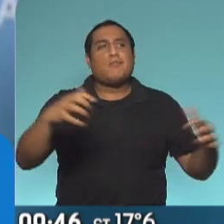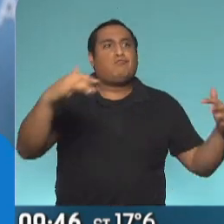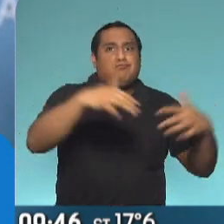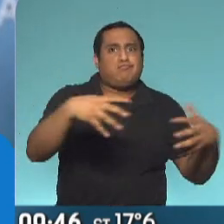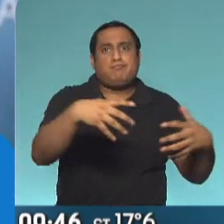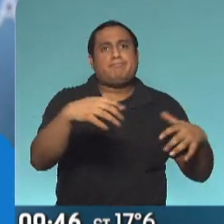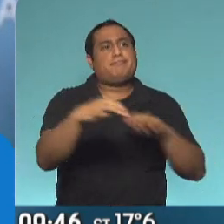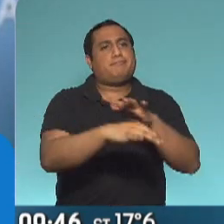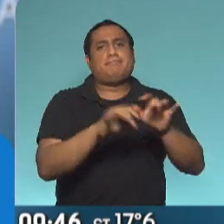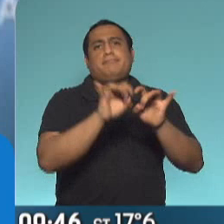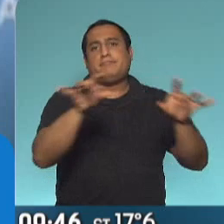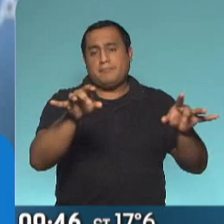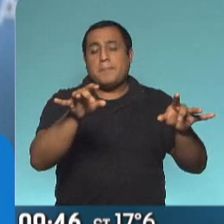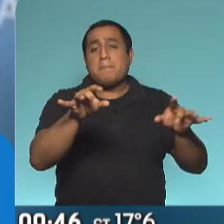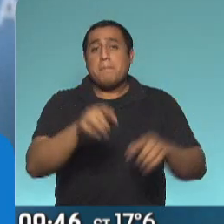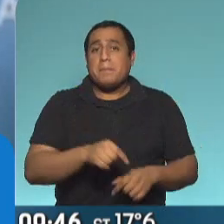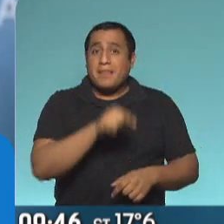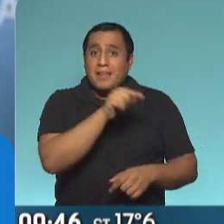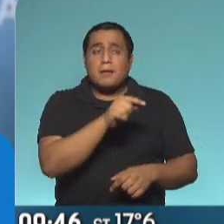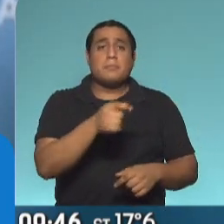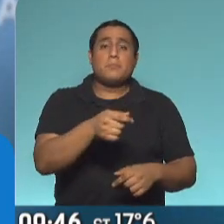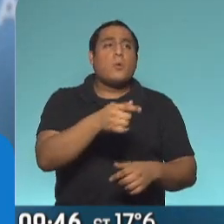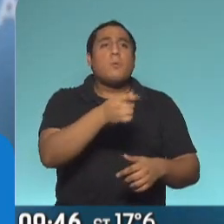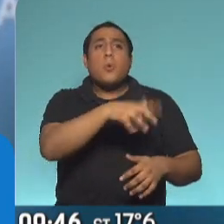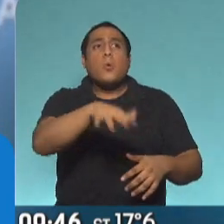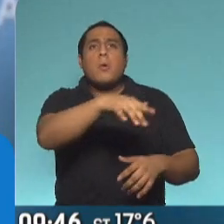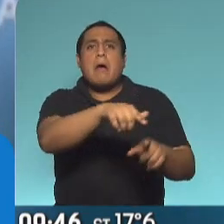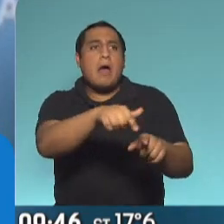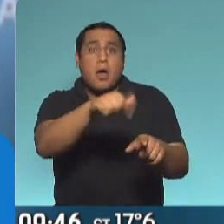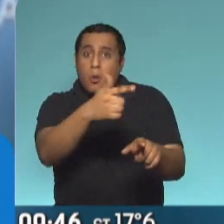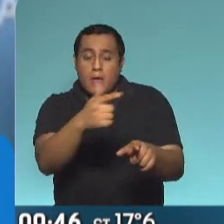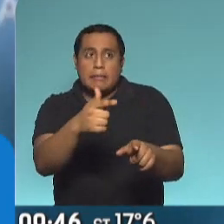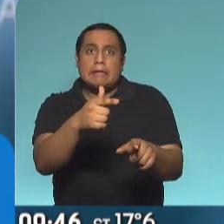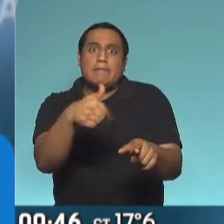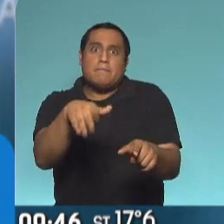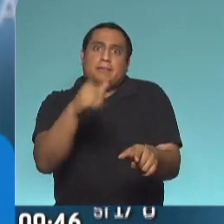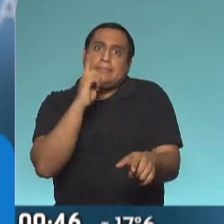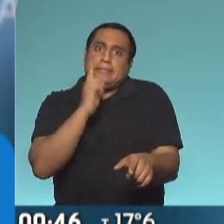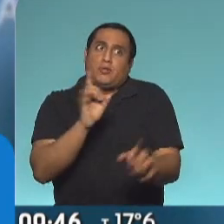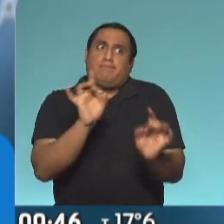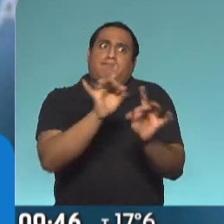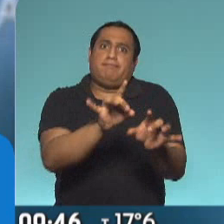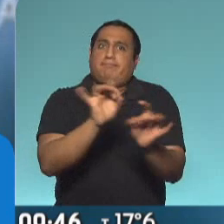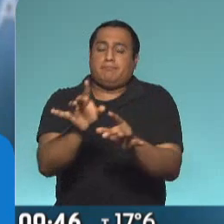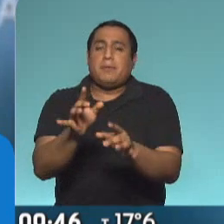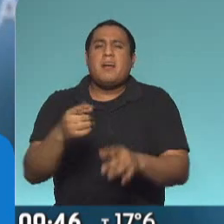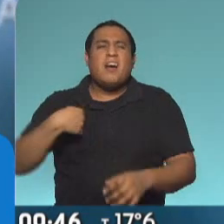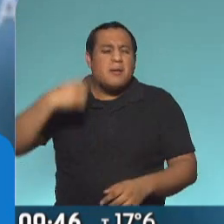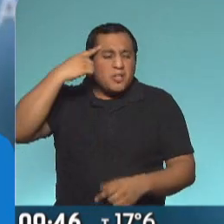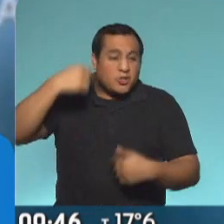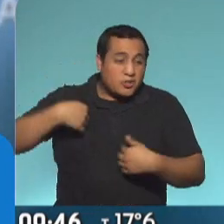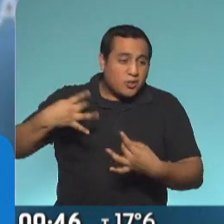el riesgo que suceda en los lugares donde todavía no hay justamente son ese tipo de reuniones pensar que no nos va a pasar